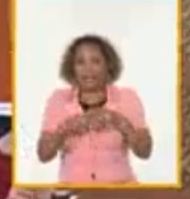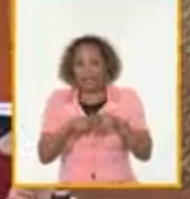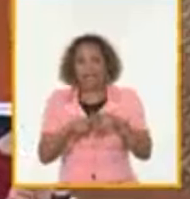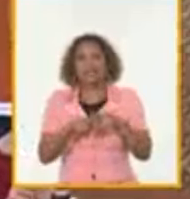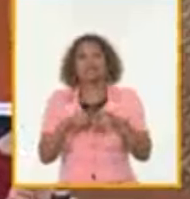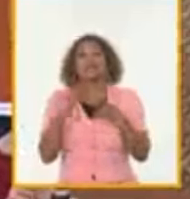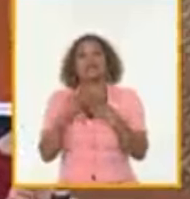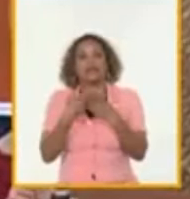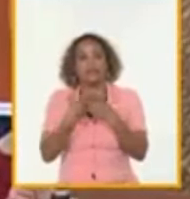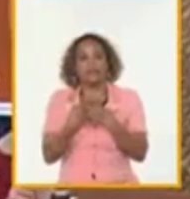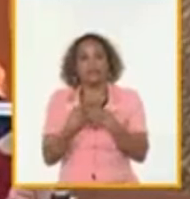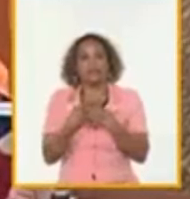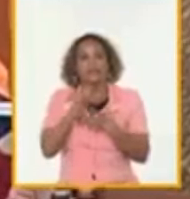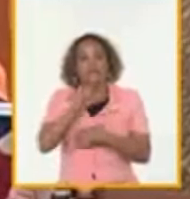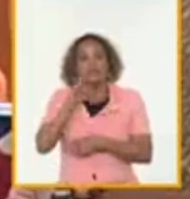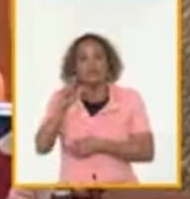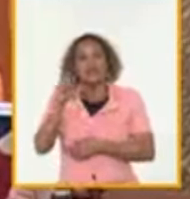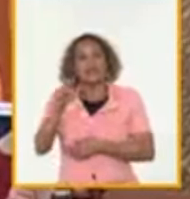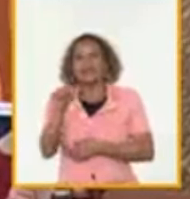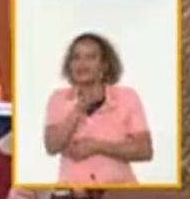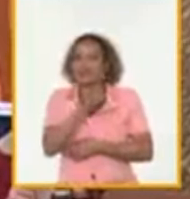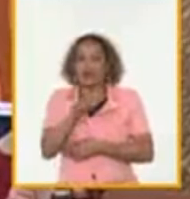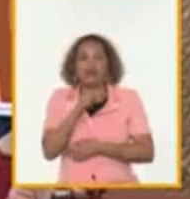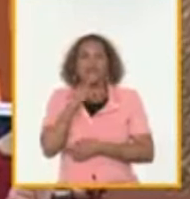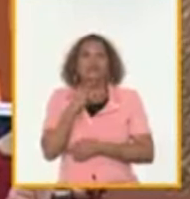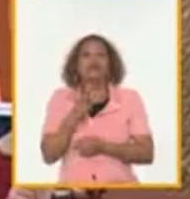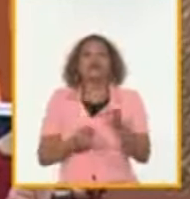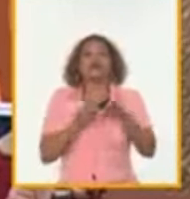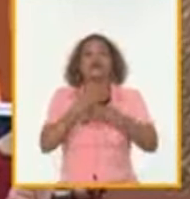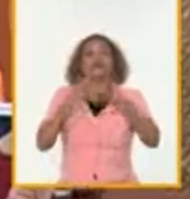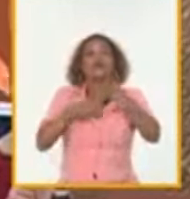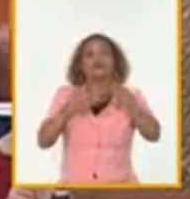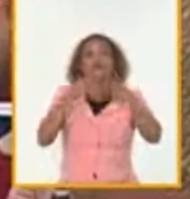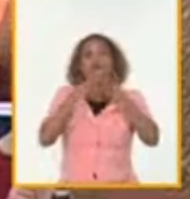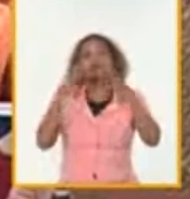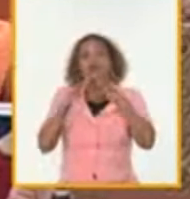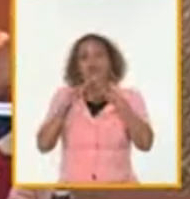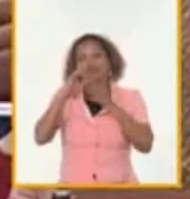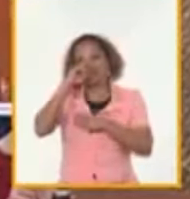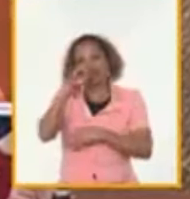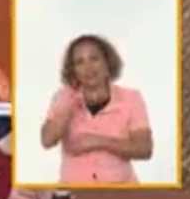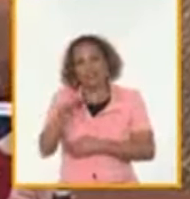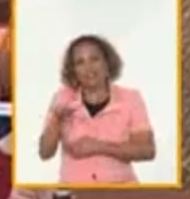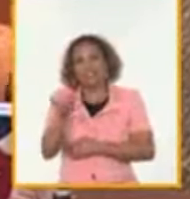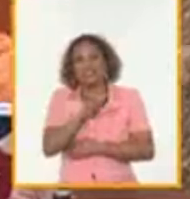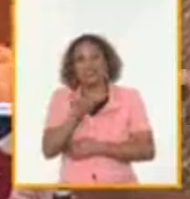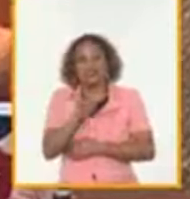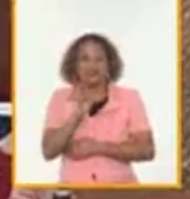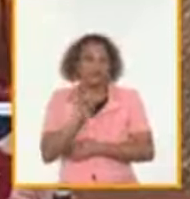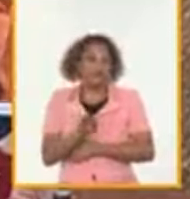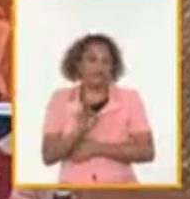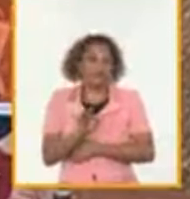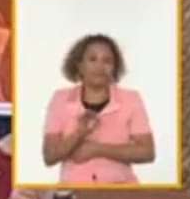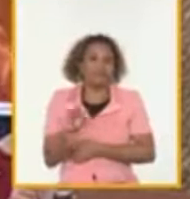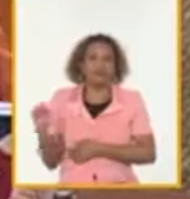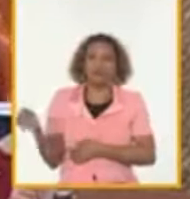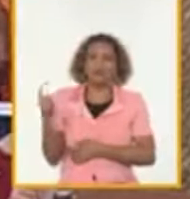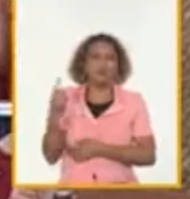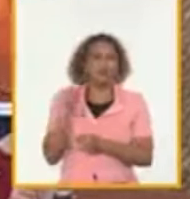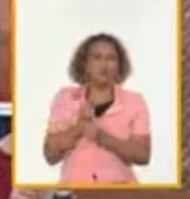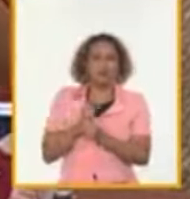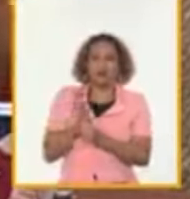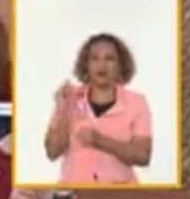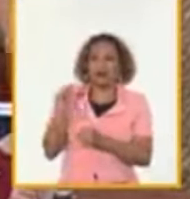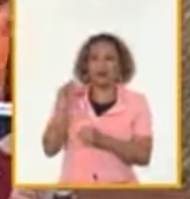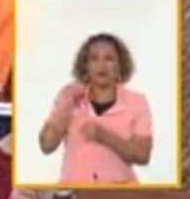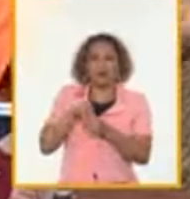importantes en vella Clara eh Está trabajando en en una casita infantil también en este sentido no solo para sus trabajadores sino